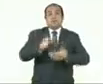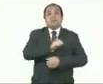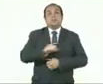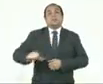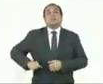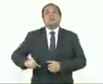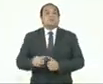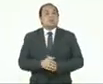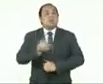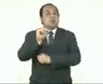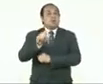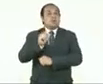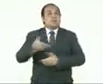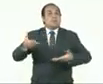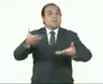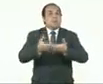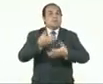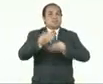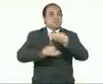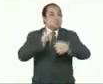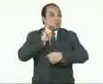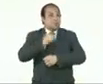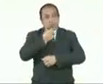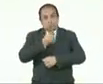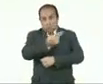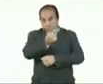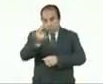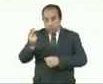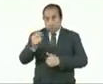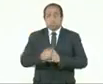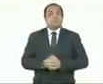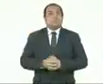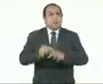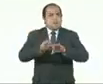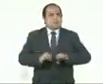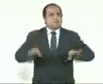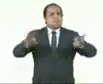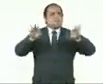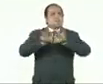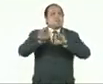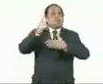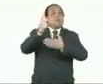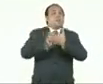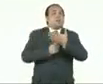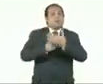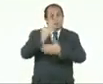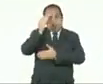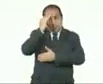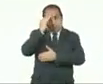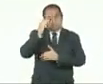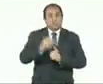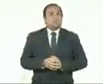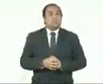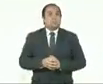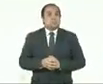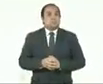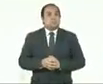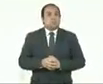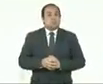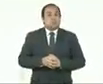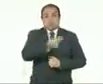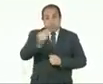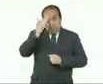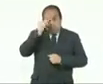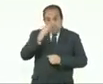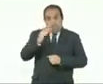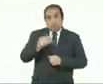alcaldía y también la presencia de todas y de todos ustedes. Porque es muy importante que el programa se conozca, que si ustedes saben de ello,